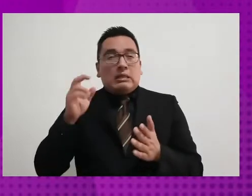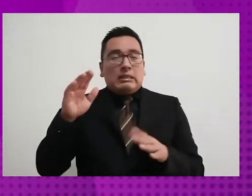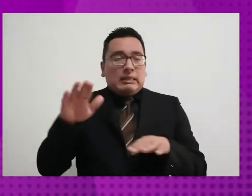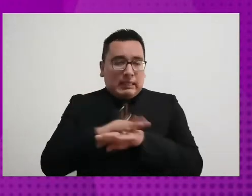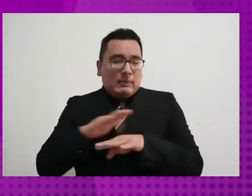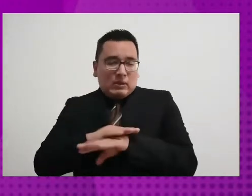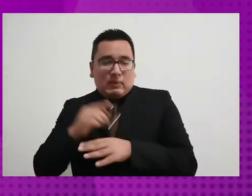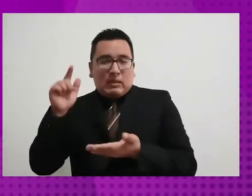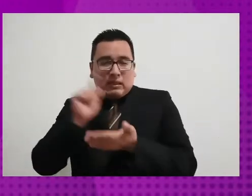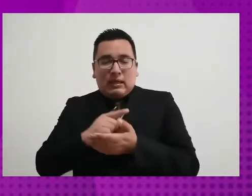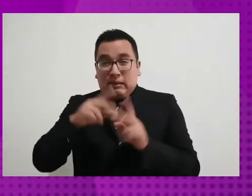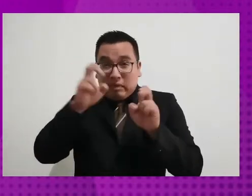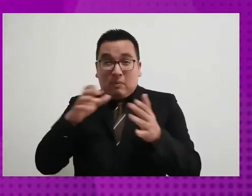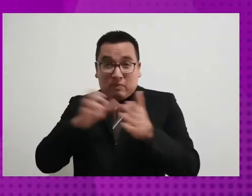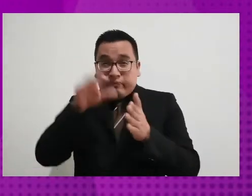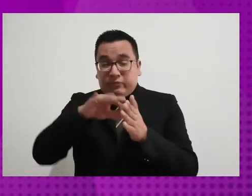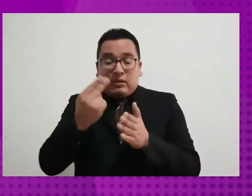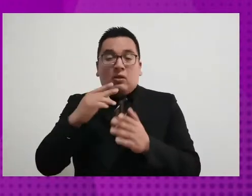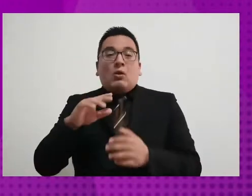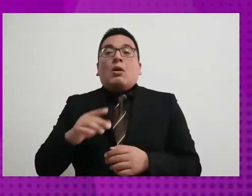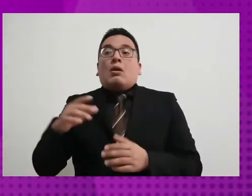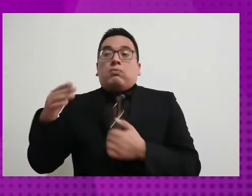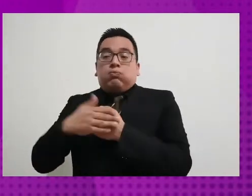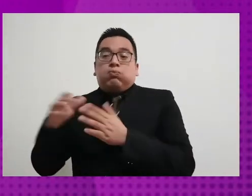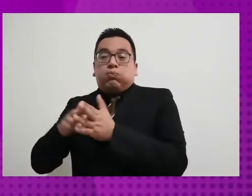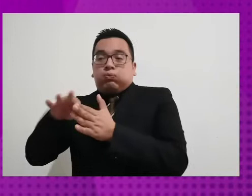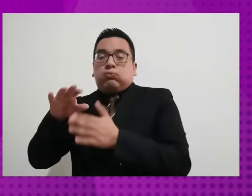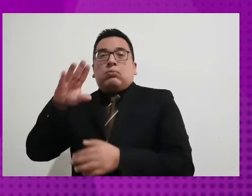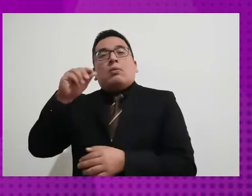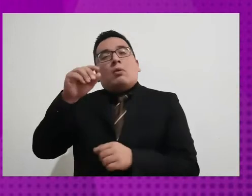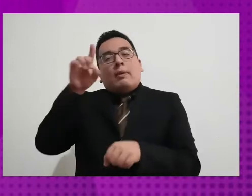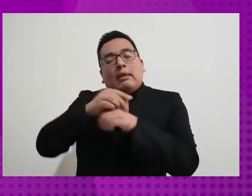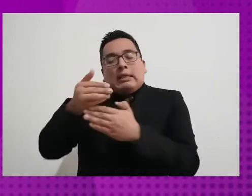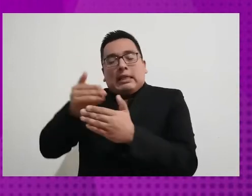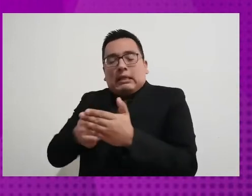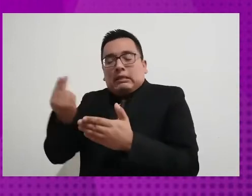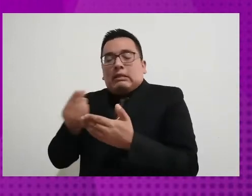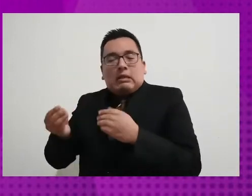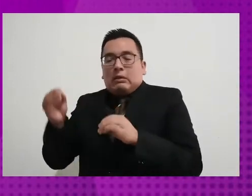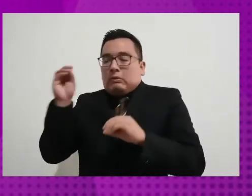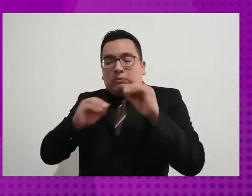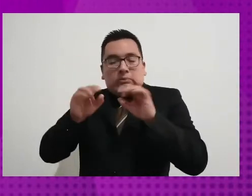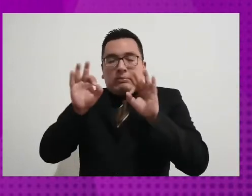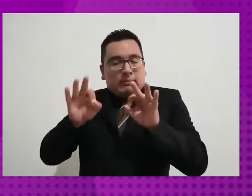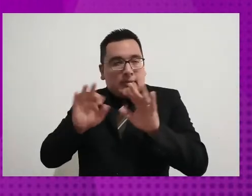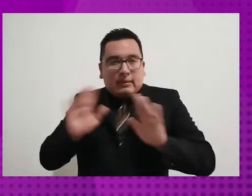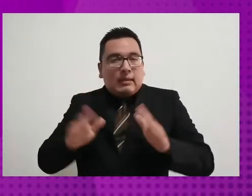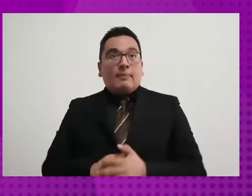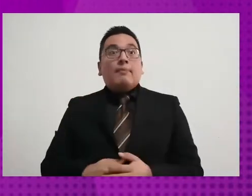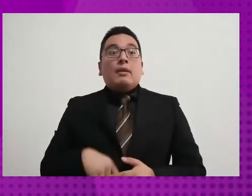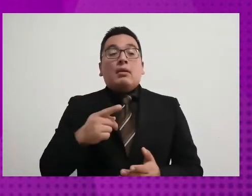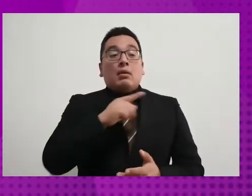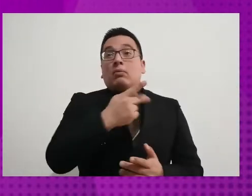en vigor 90 días antes del inicio del proceso electoral, y dado que se hizo cargo que ese tiempo ya no era el